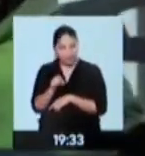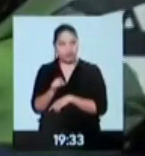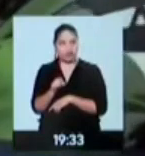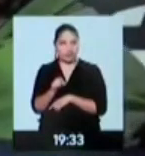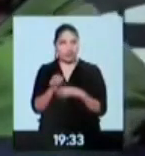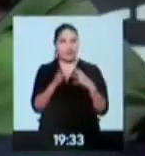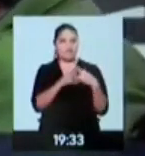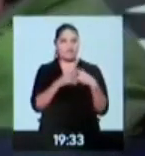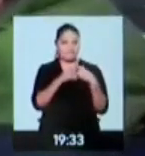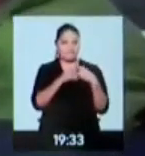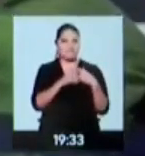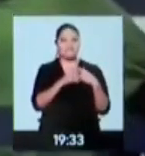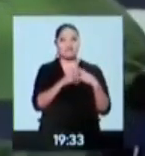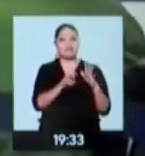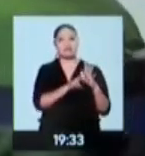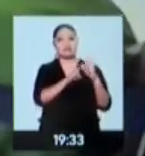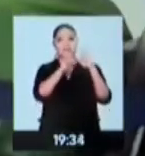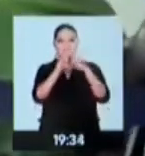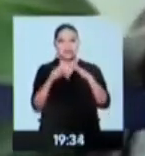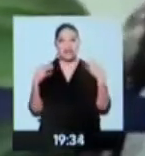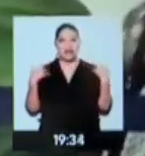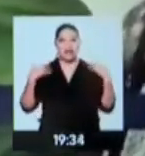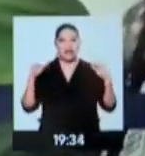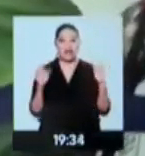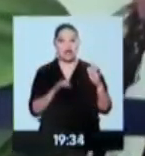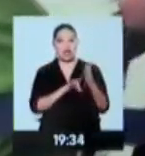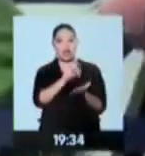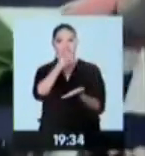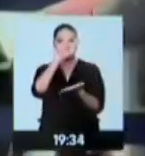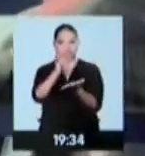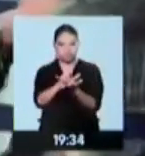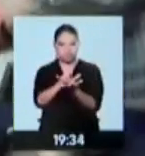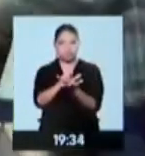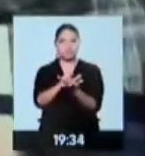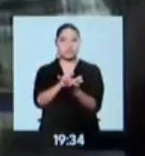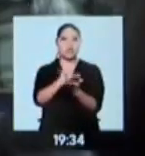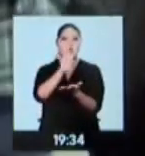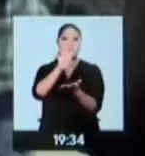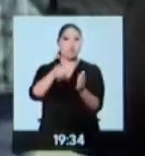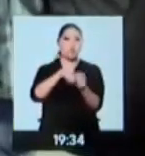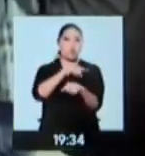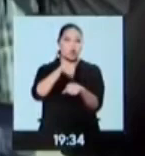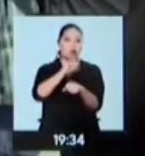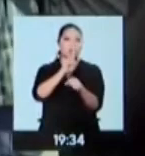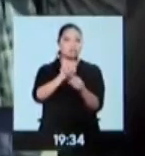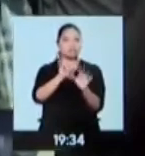Es algo para reflexionar, evidentemente, ¿no? Sí, de hecho. Lo que puede dar a nivel de las autoridades.